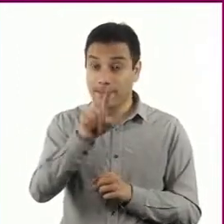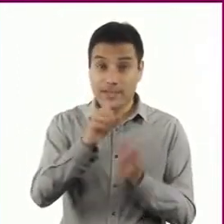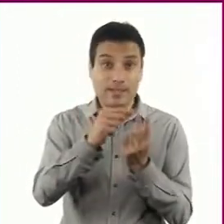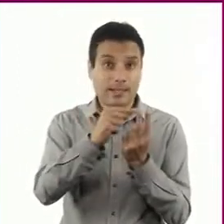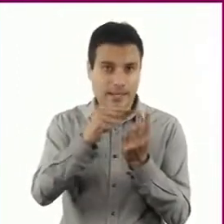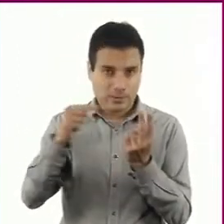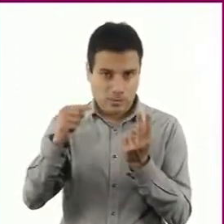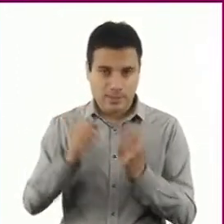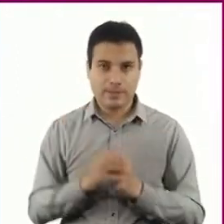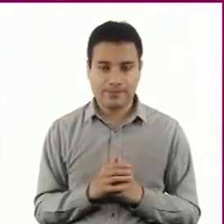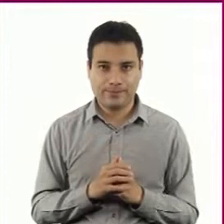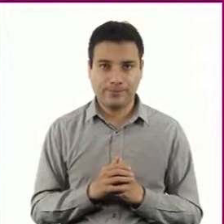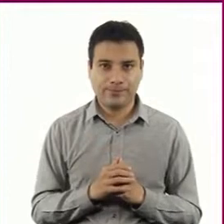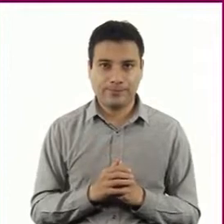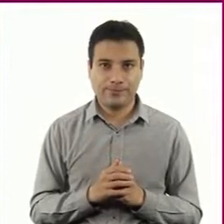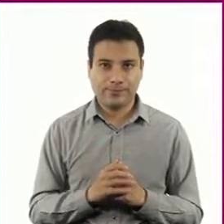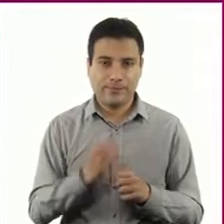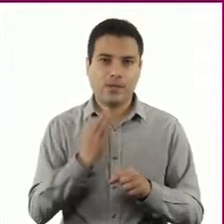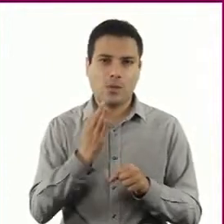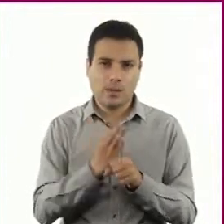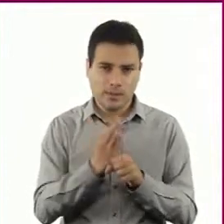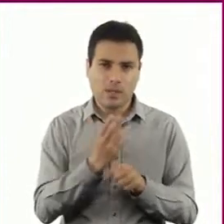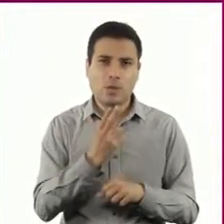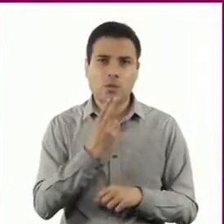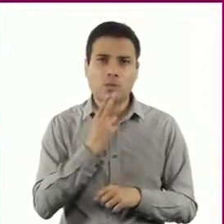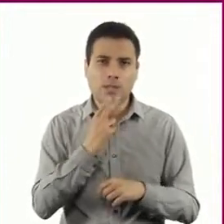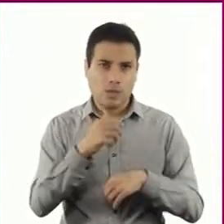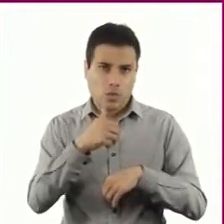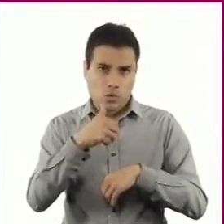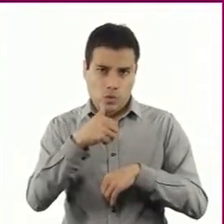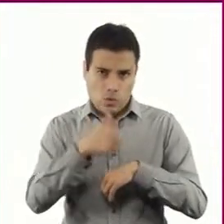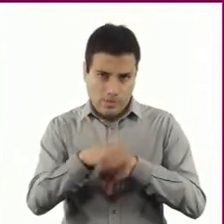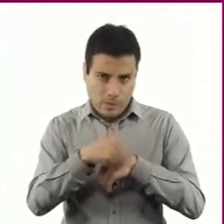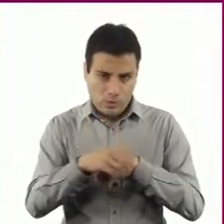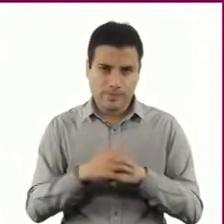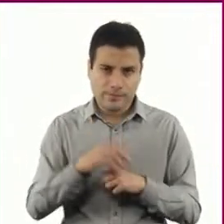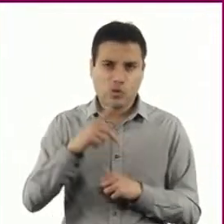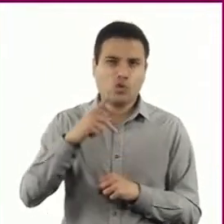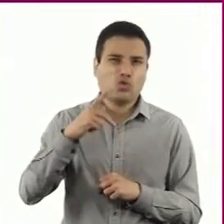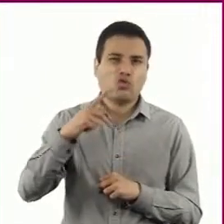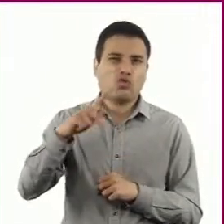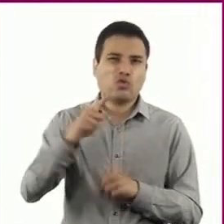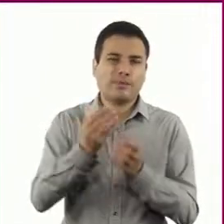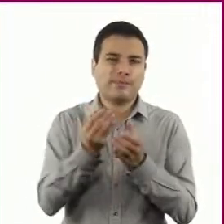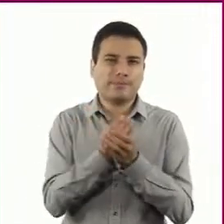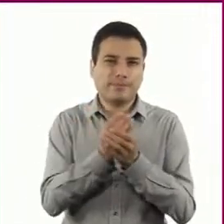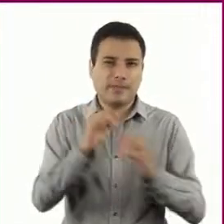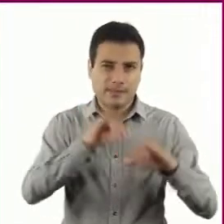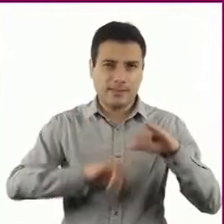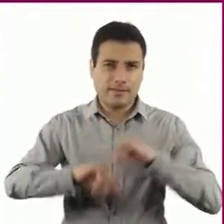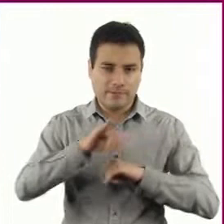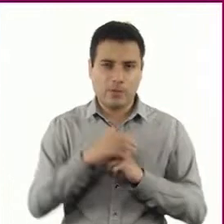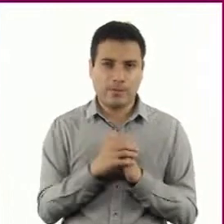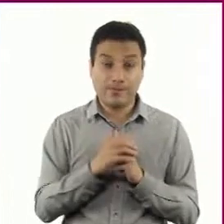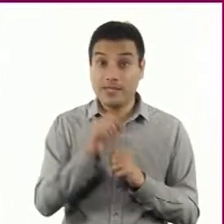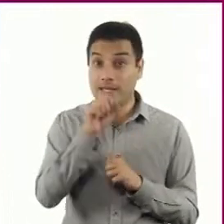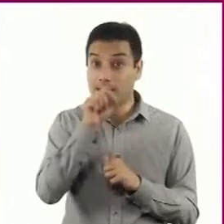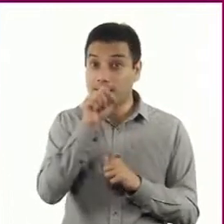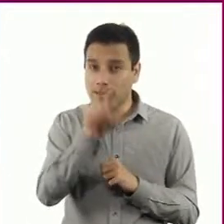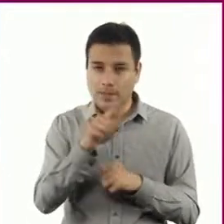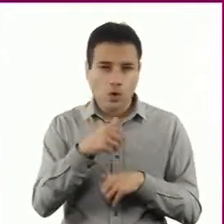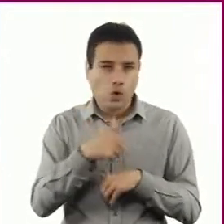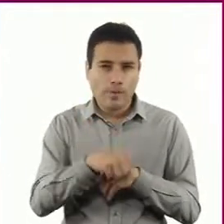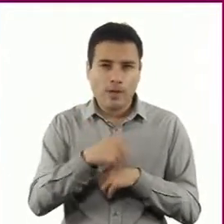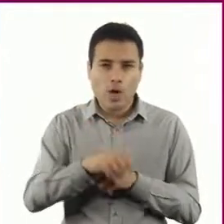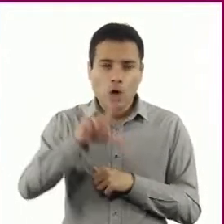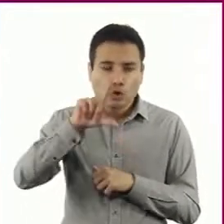en la representación de números mediante la notación científica y daremos significado a la representación de cantidades muy